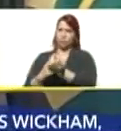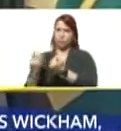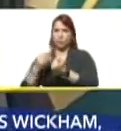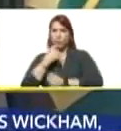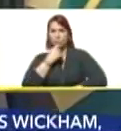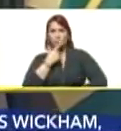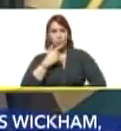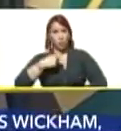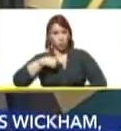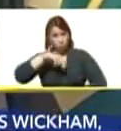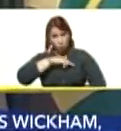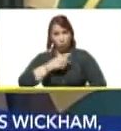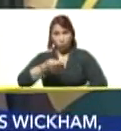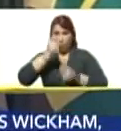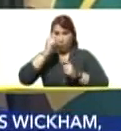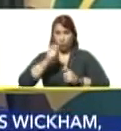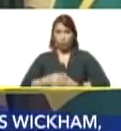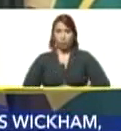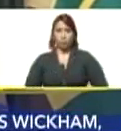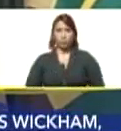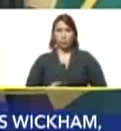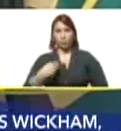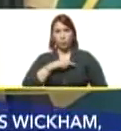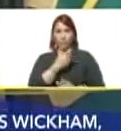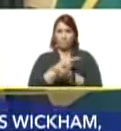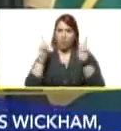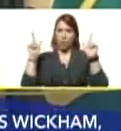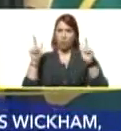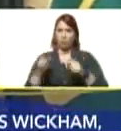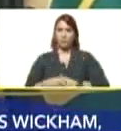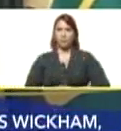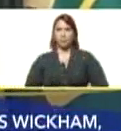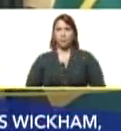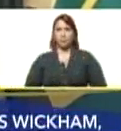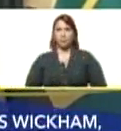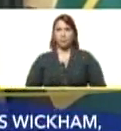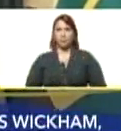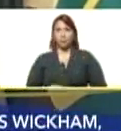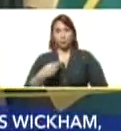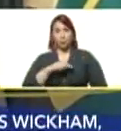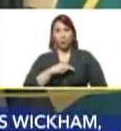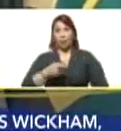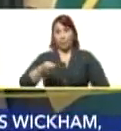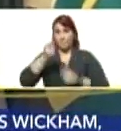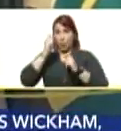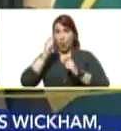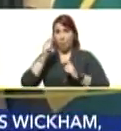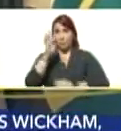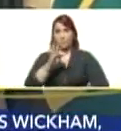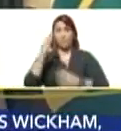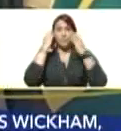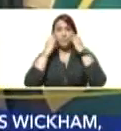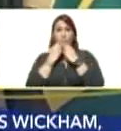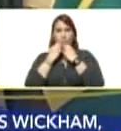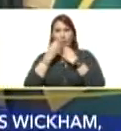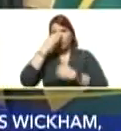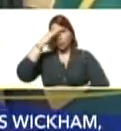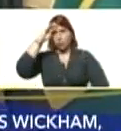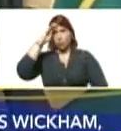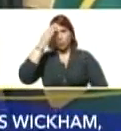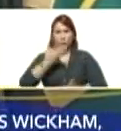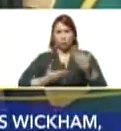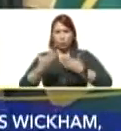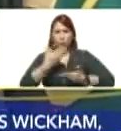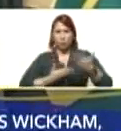lo aprendimos de nuestros libertadores, y lo aprendimos de Fidel en Cuba, la solidaridad más